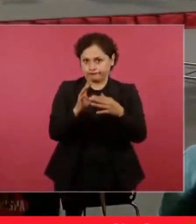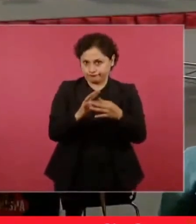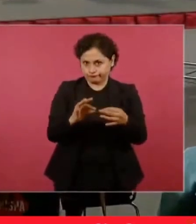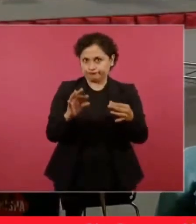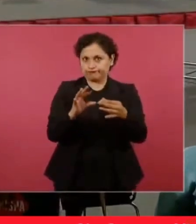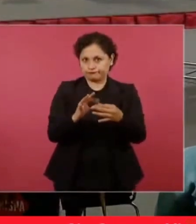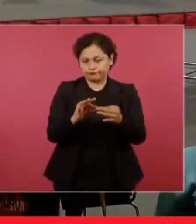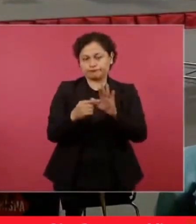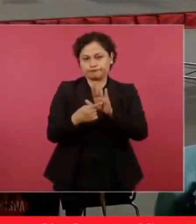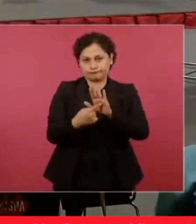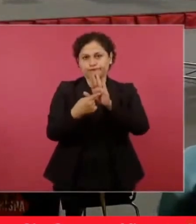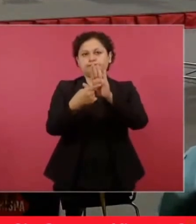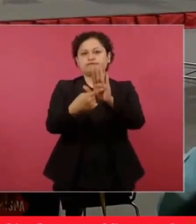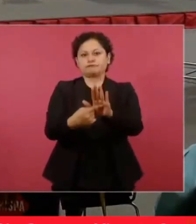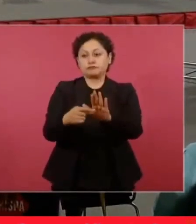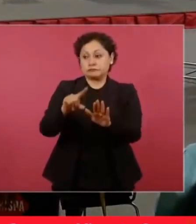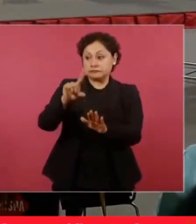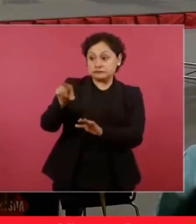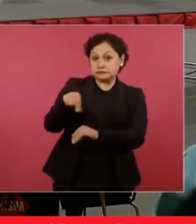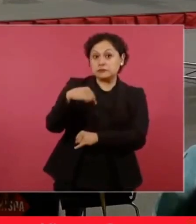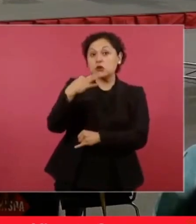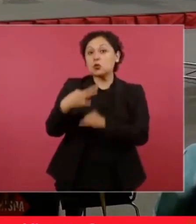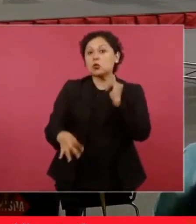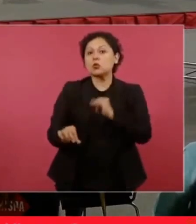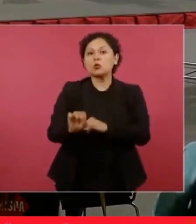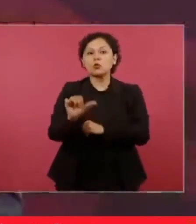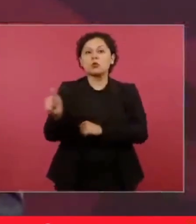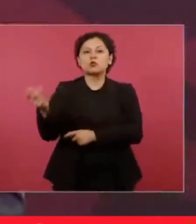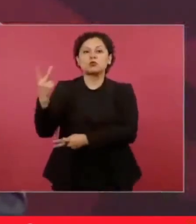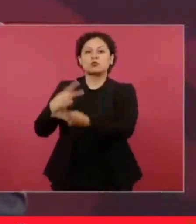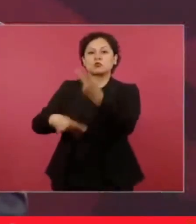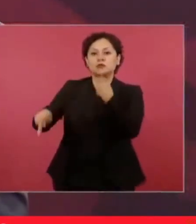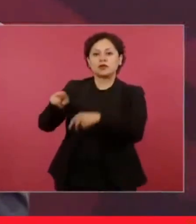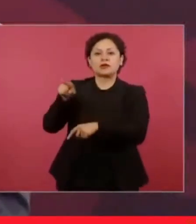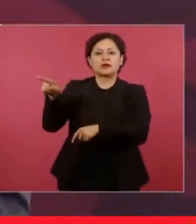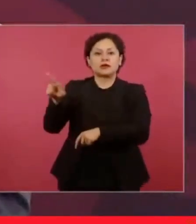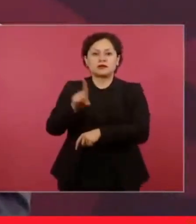el doctor Mota, que aquí está con nosotros, es